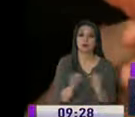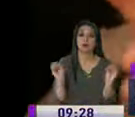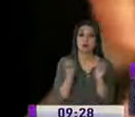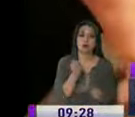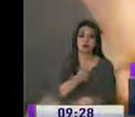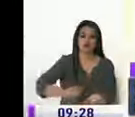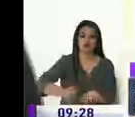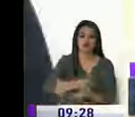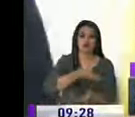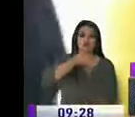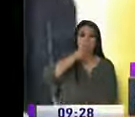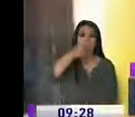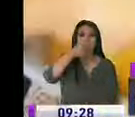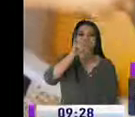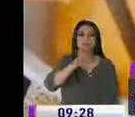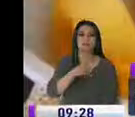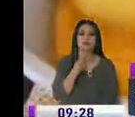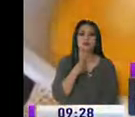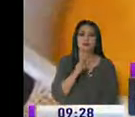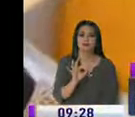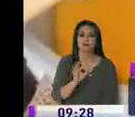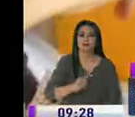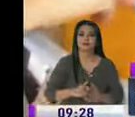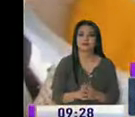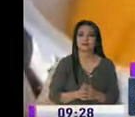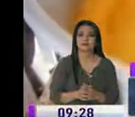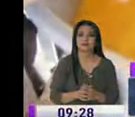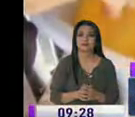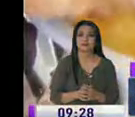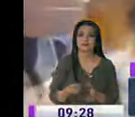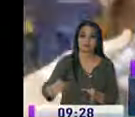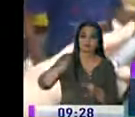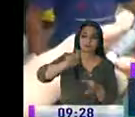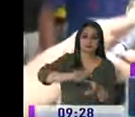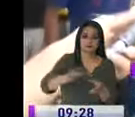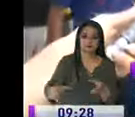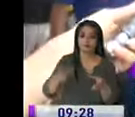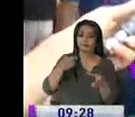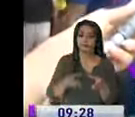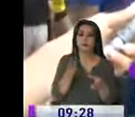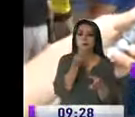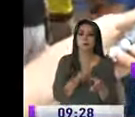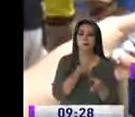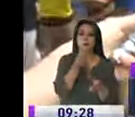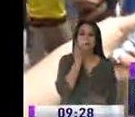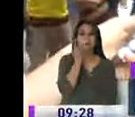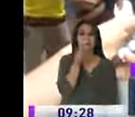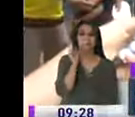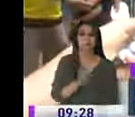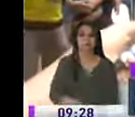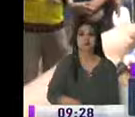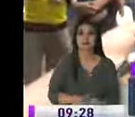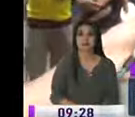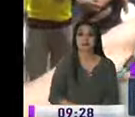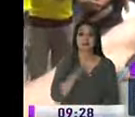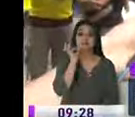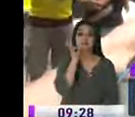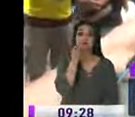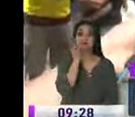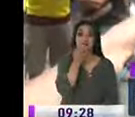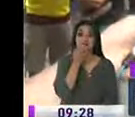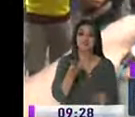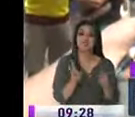popular es la chicha, que es un refresco fermentado. Un exquisito greñoso y un vaso de chicha aquí de la señora. Está muy bueno, es algo muy rico